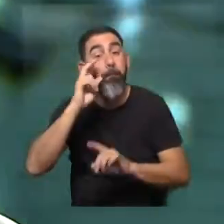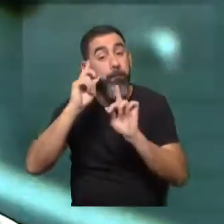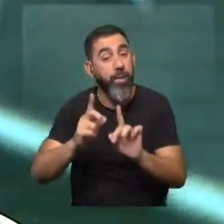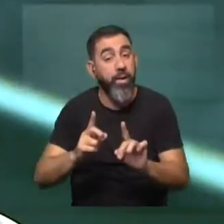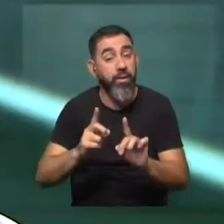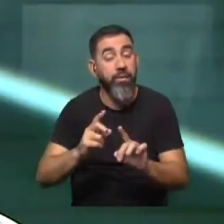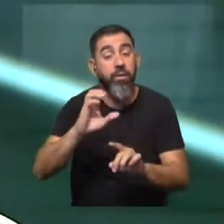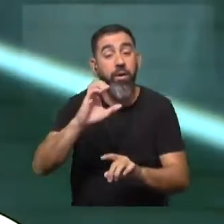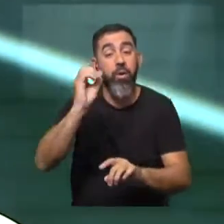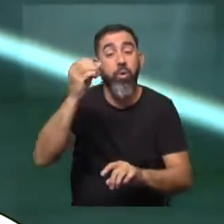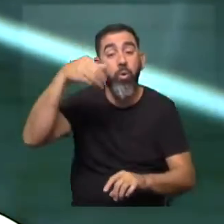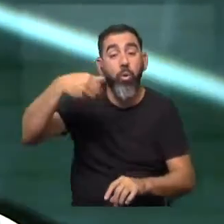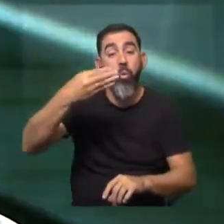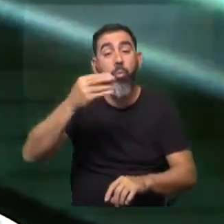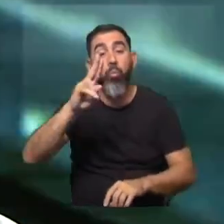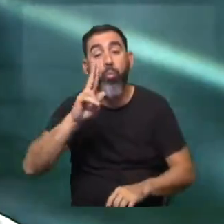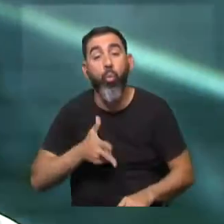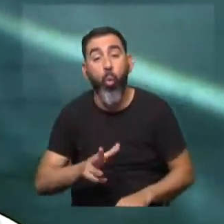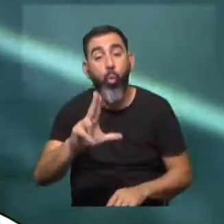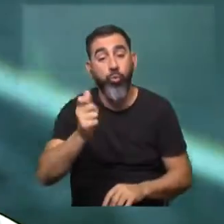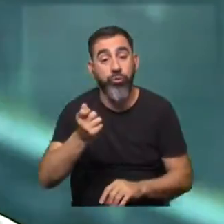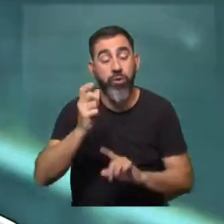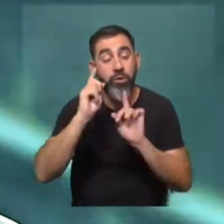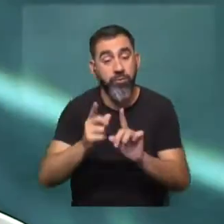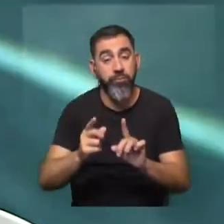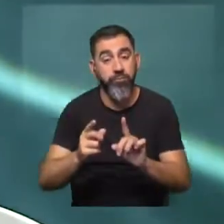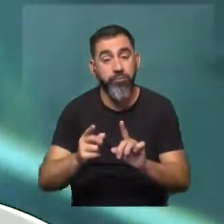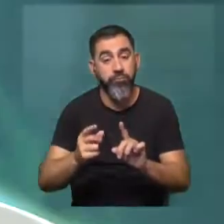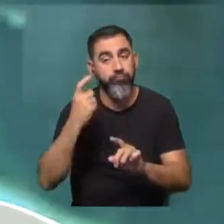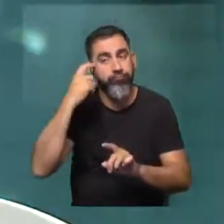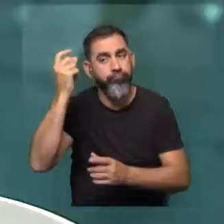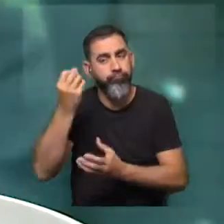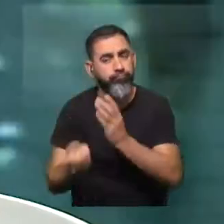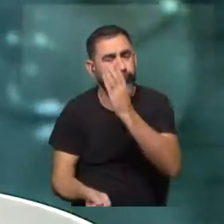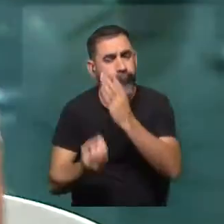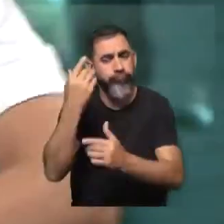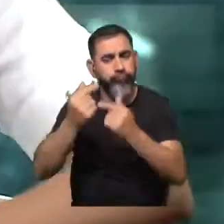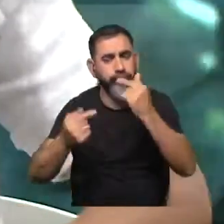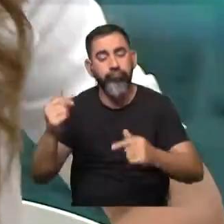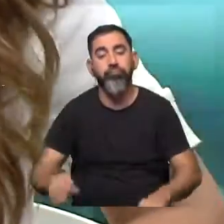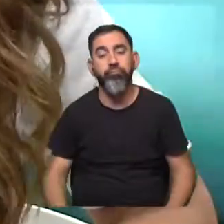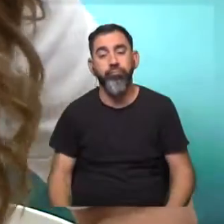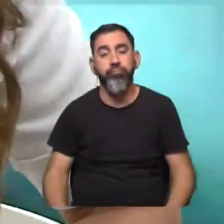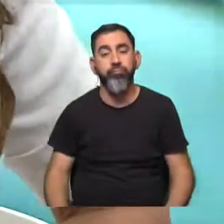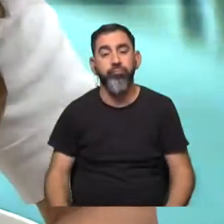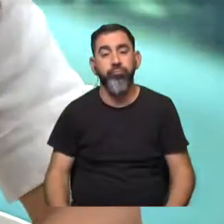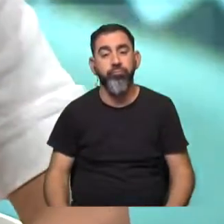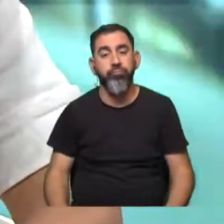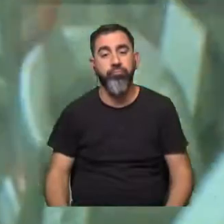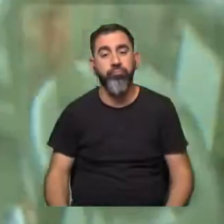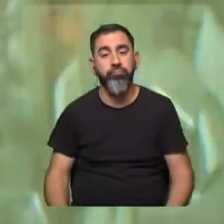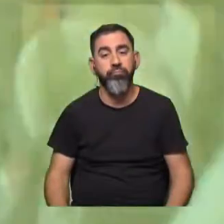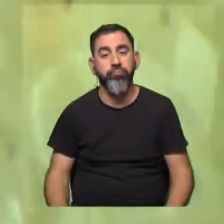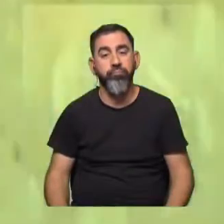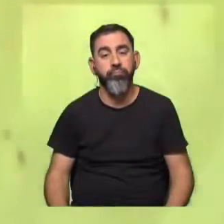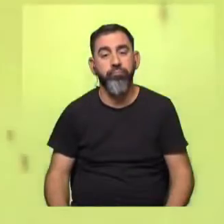la kombucha, que también se está trabajando en eso. Estamos muy creativos. Muchas gracias, Karina. Muchísimas gracias a ustedes, Gustavo, por la